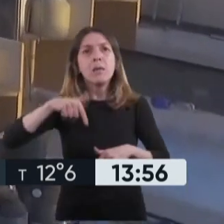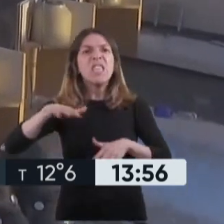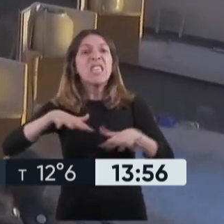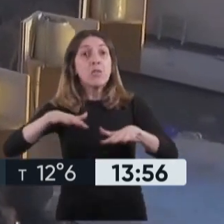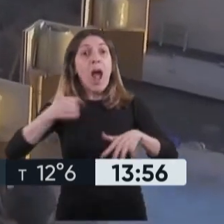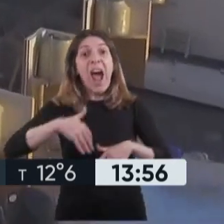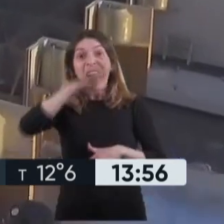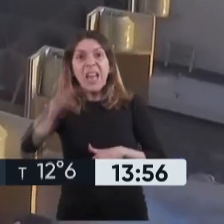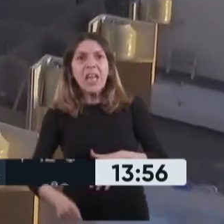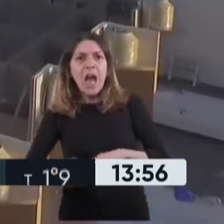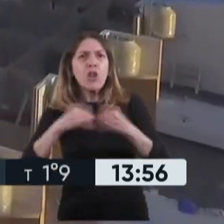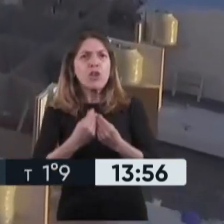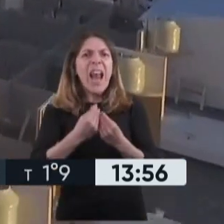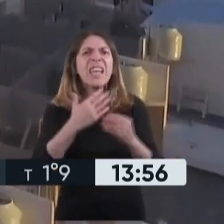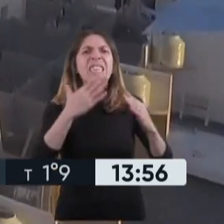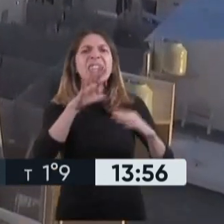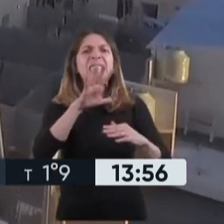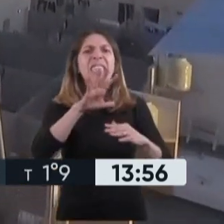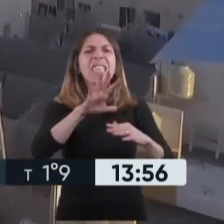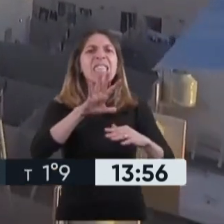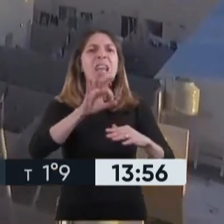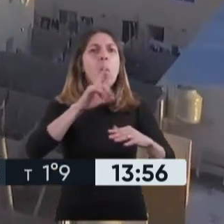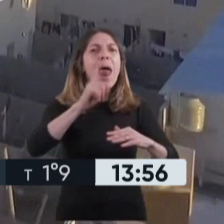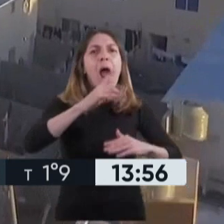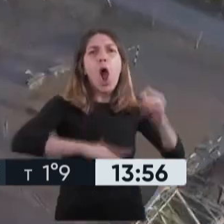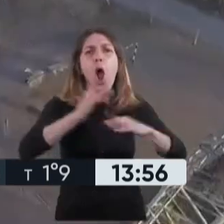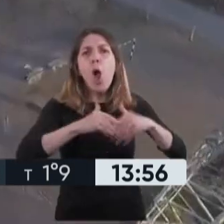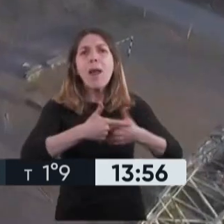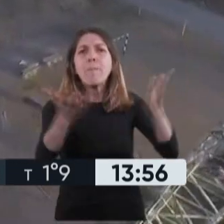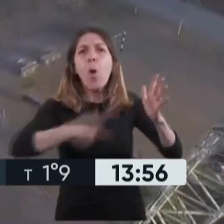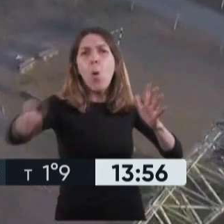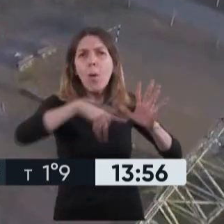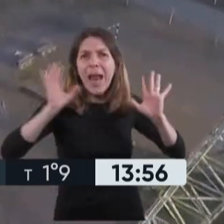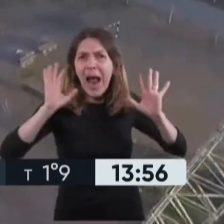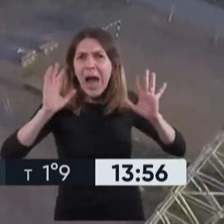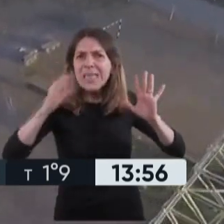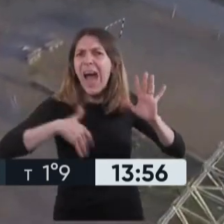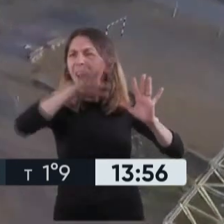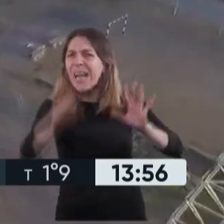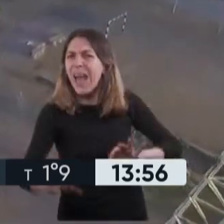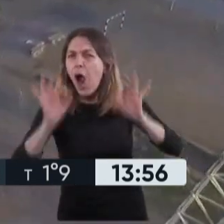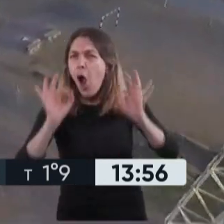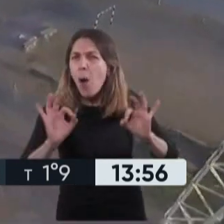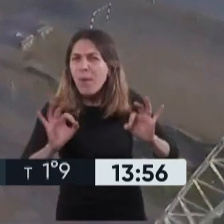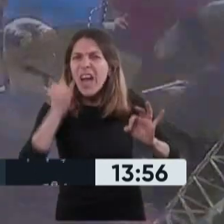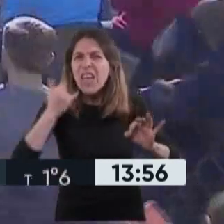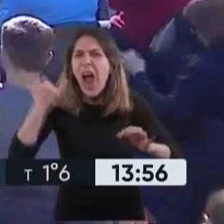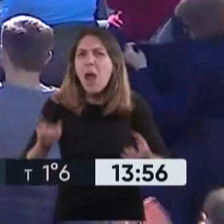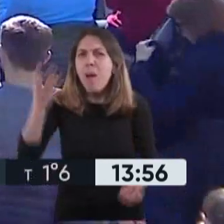5000 obras públicas en marcha en toda la argentina a lo largo y ancho de la argentina